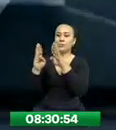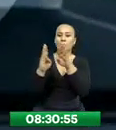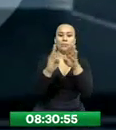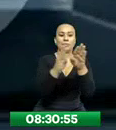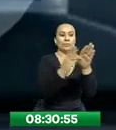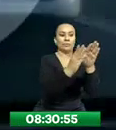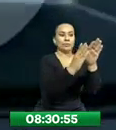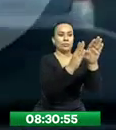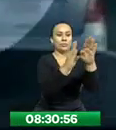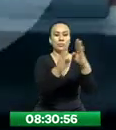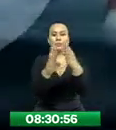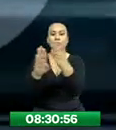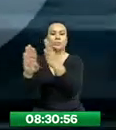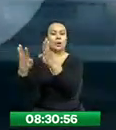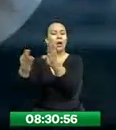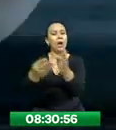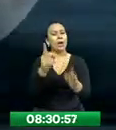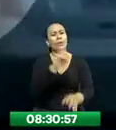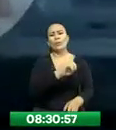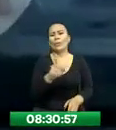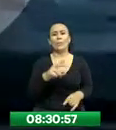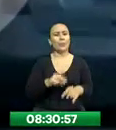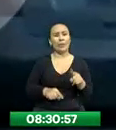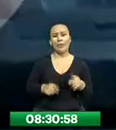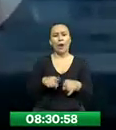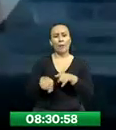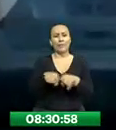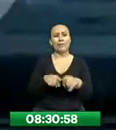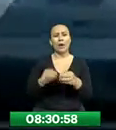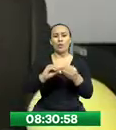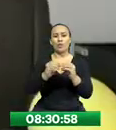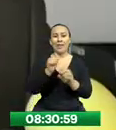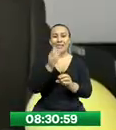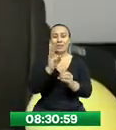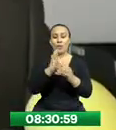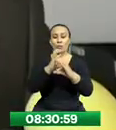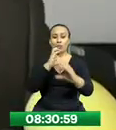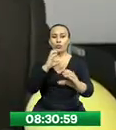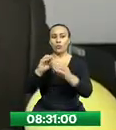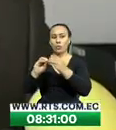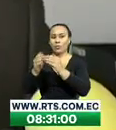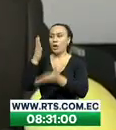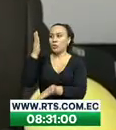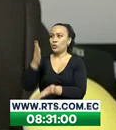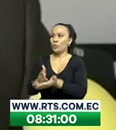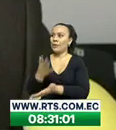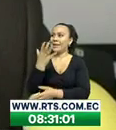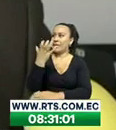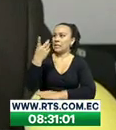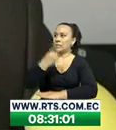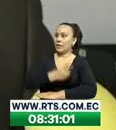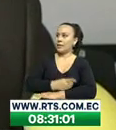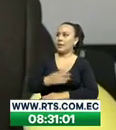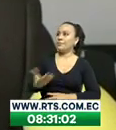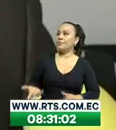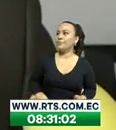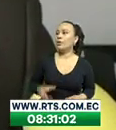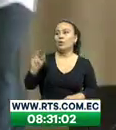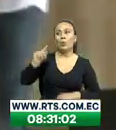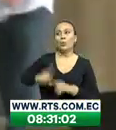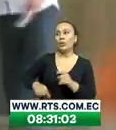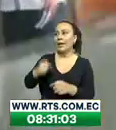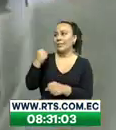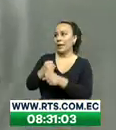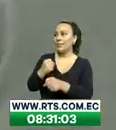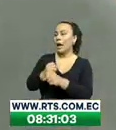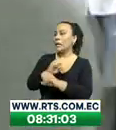al señor de la Velotax Norte número 16 le pudieron una suspensión de 15 días que no va a poder trabajar. Se